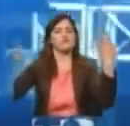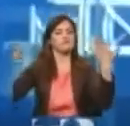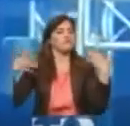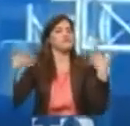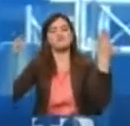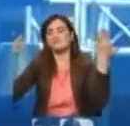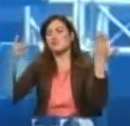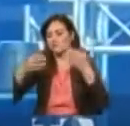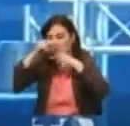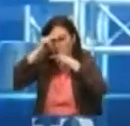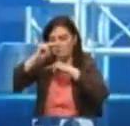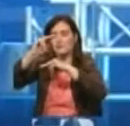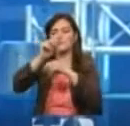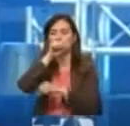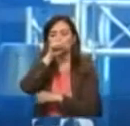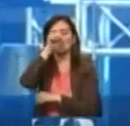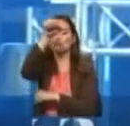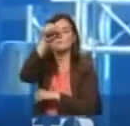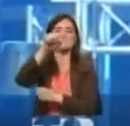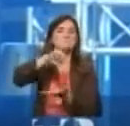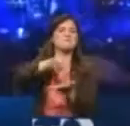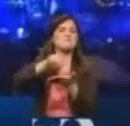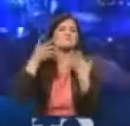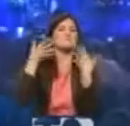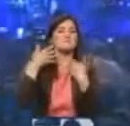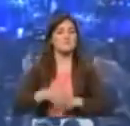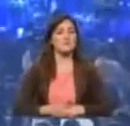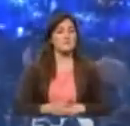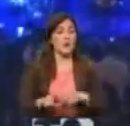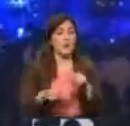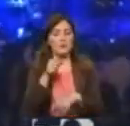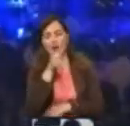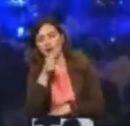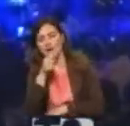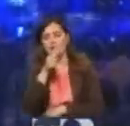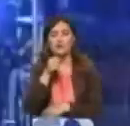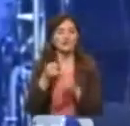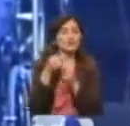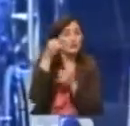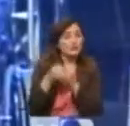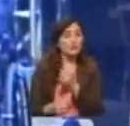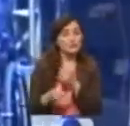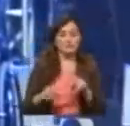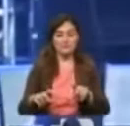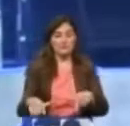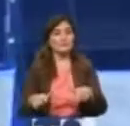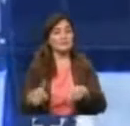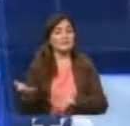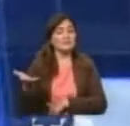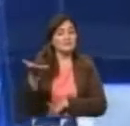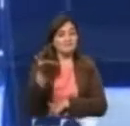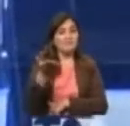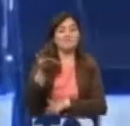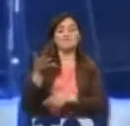tributo a nuestra querida Perla del Pacífico. Algunos números musicales y finalmente Lenín Moreno para la Perla